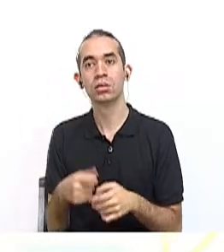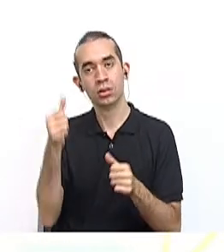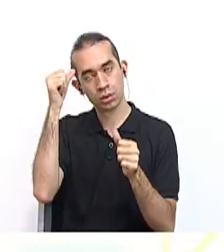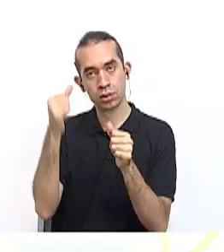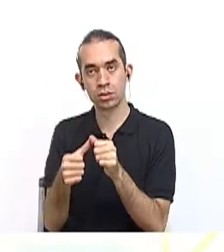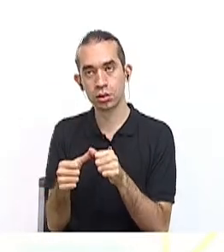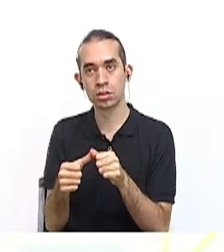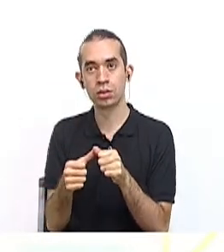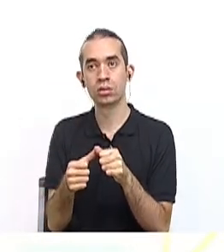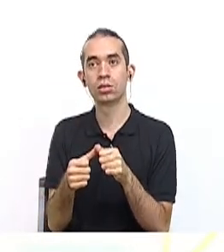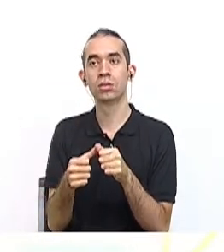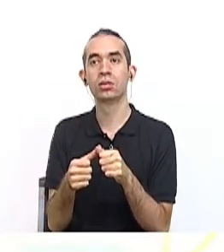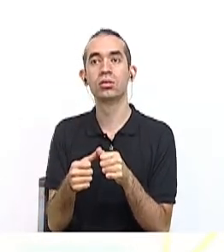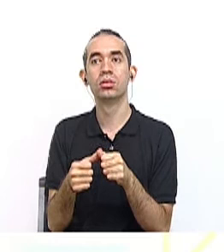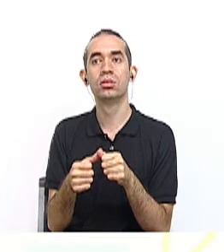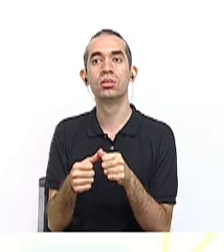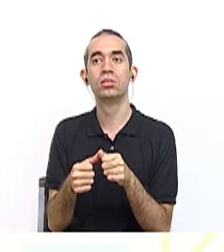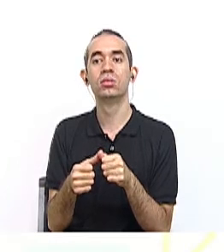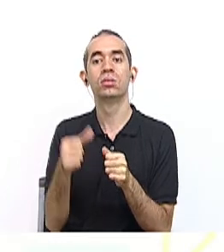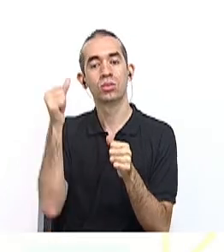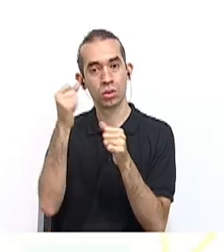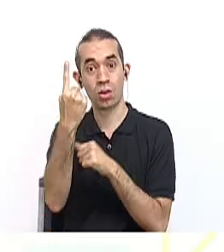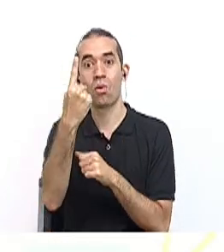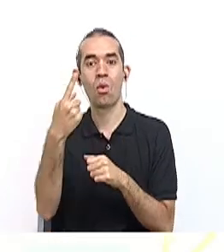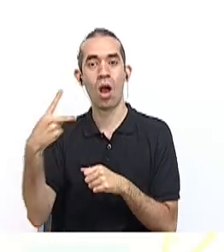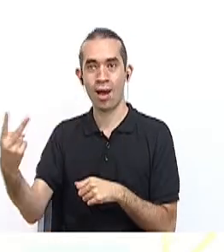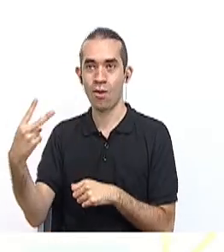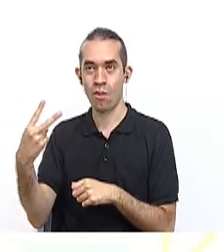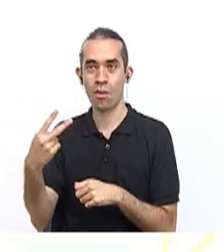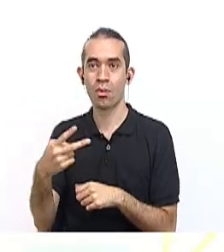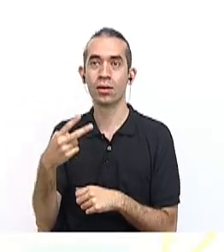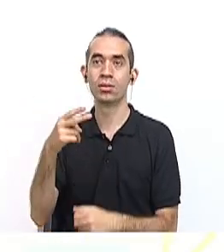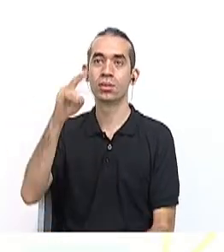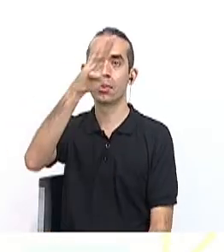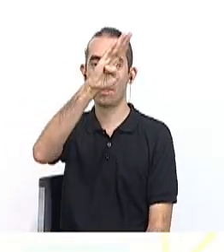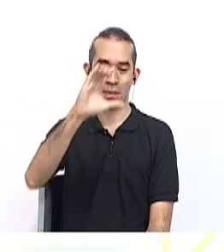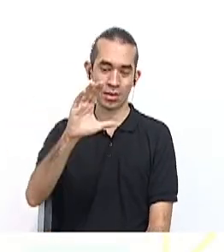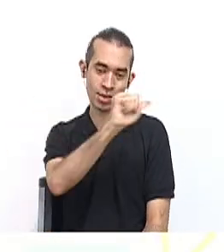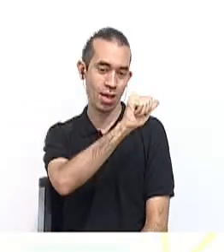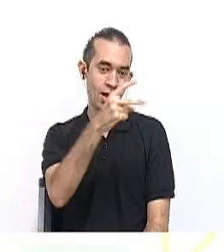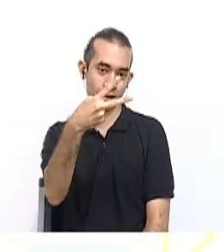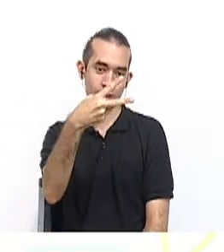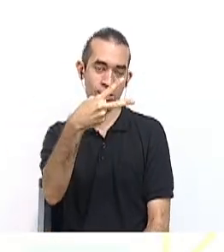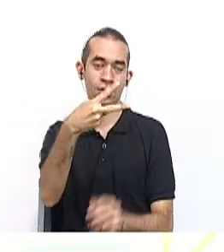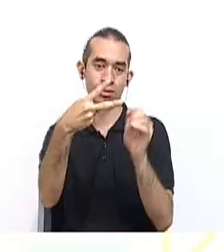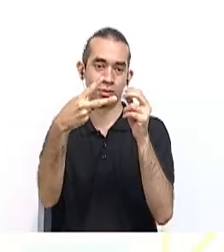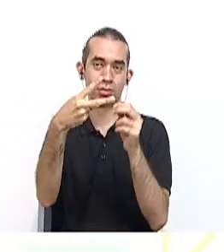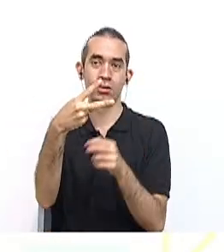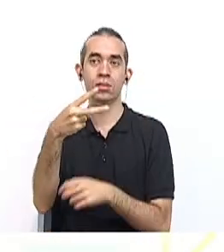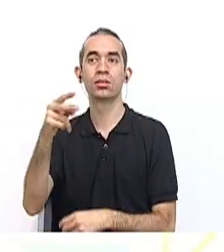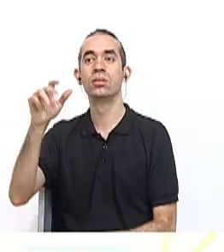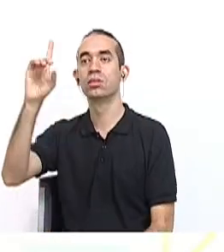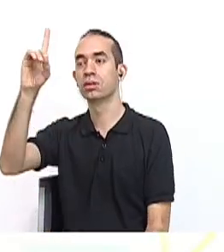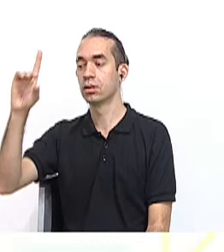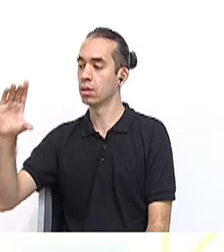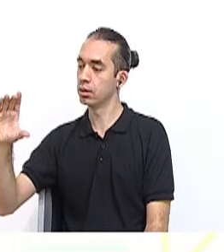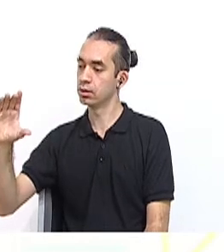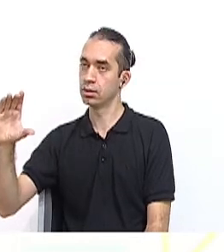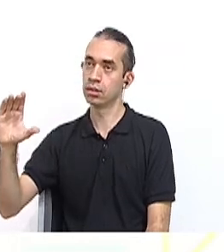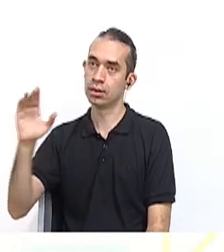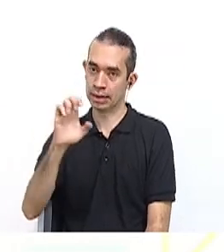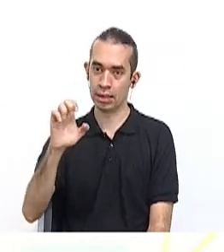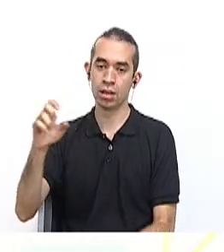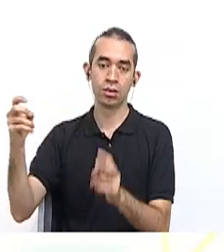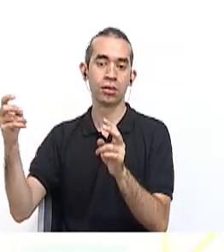un ángulo que tiene la misma medida. El ángulo BCA es congruente con el ángulo